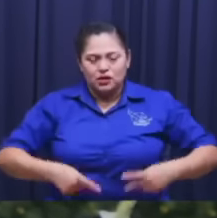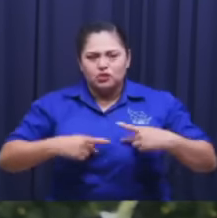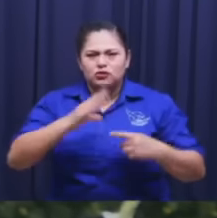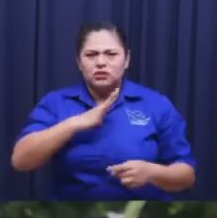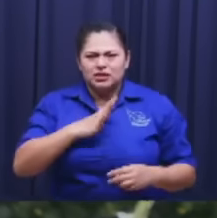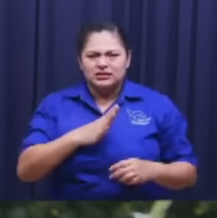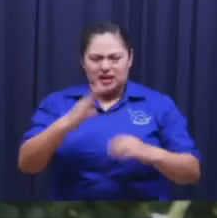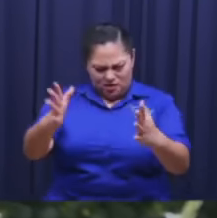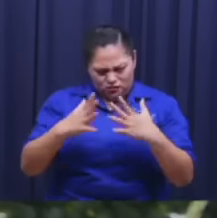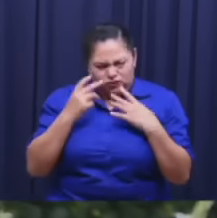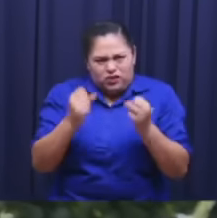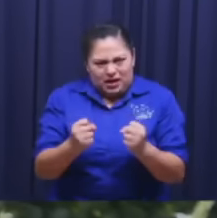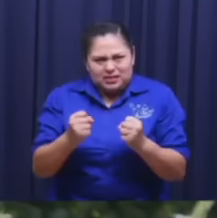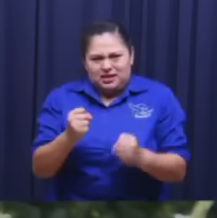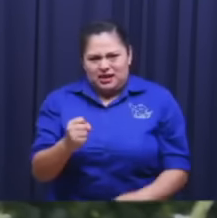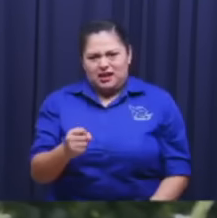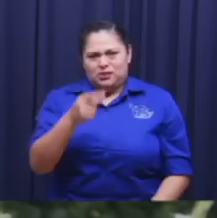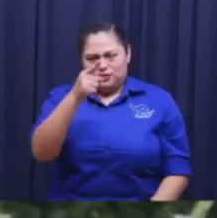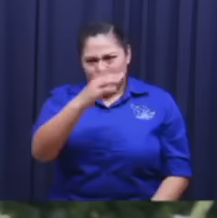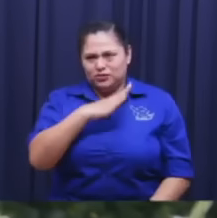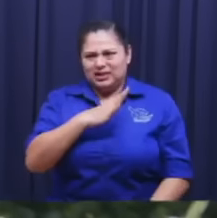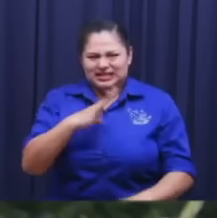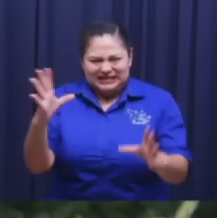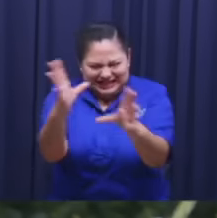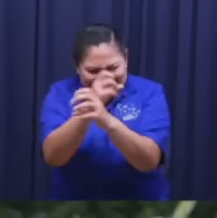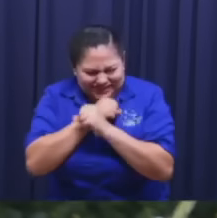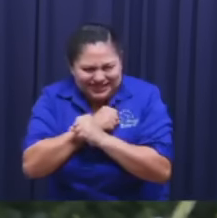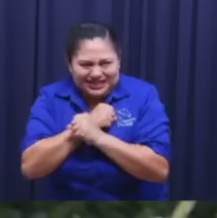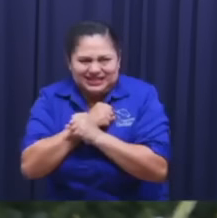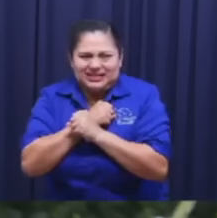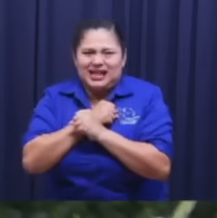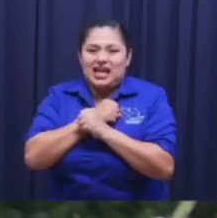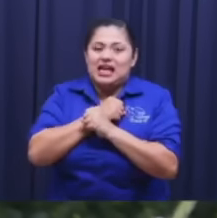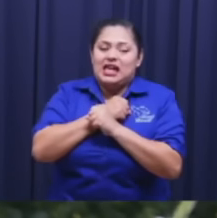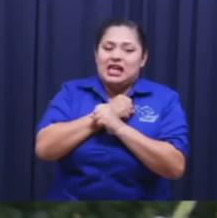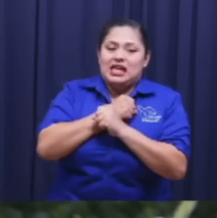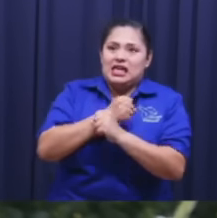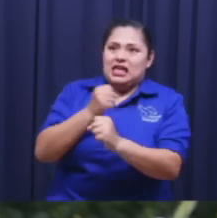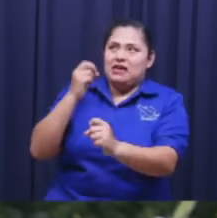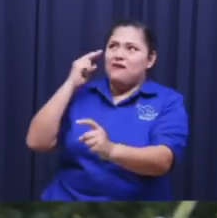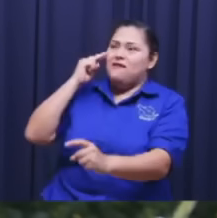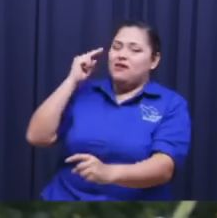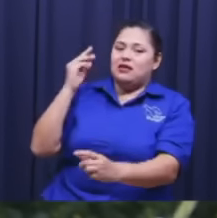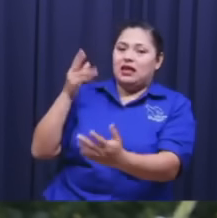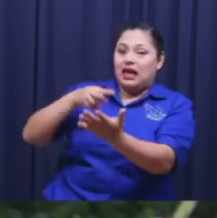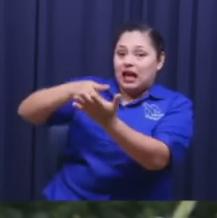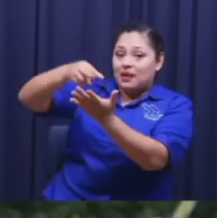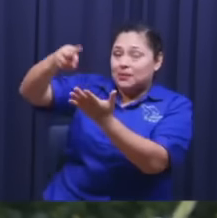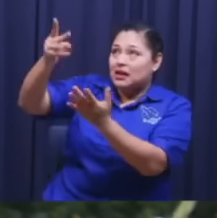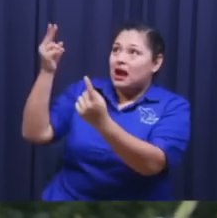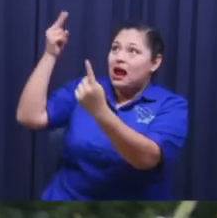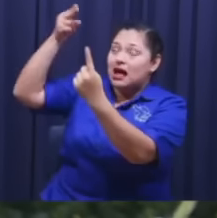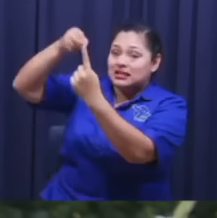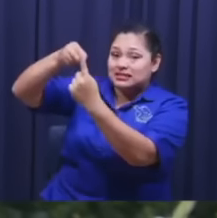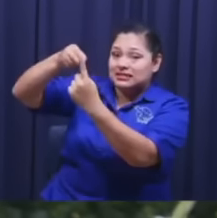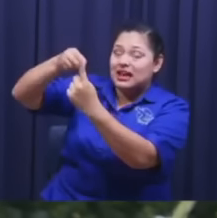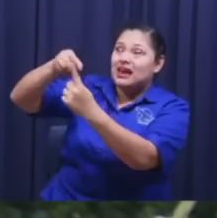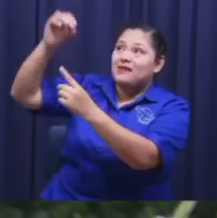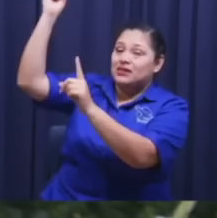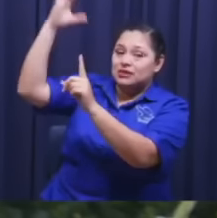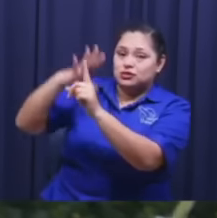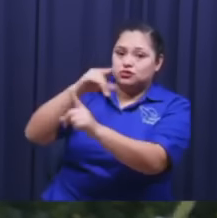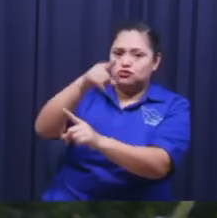que resistir, tienes que aferrarte a eso e ir en pos de la bendición. No te